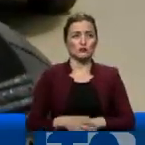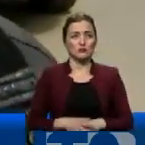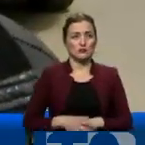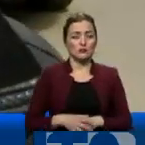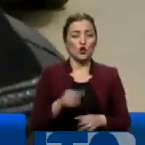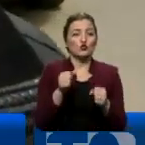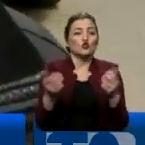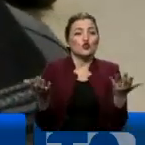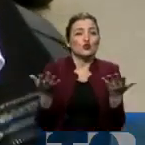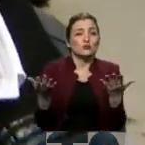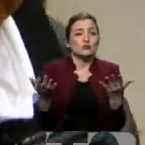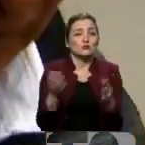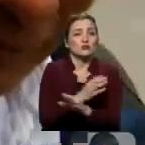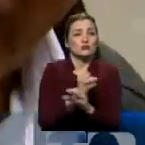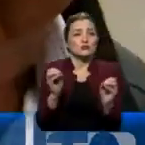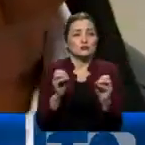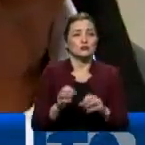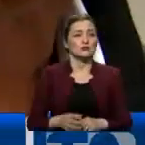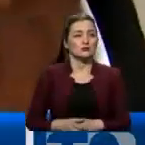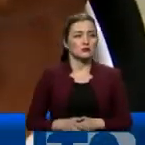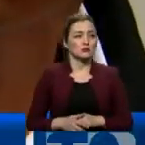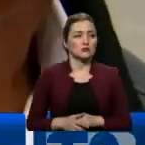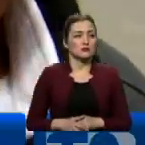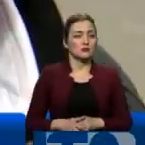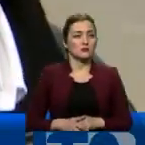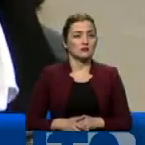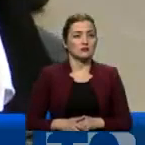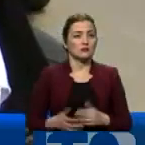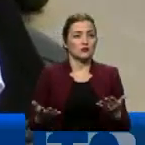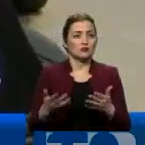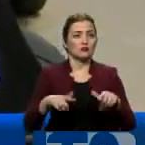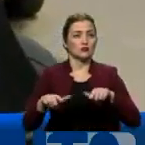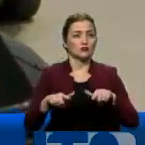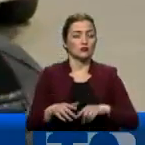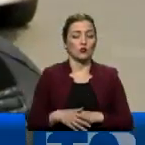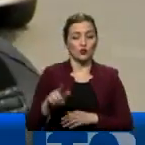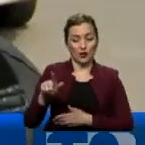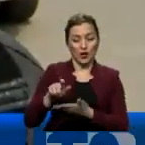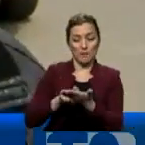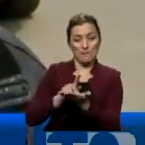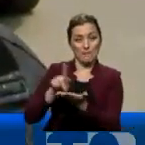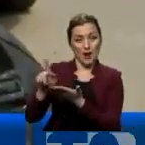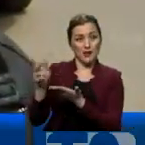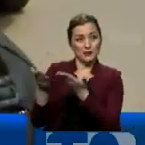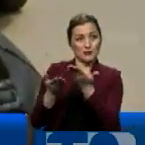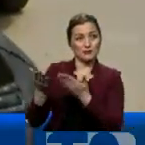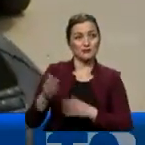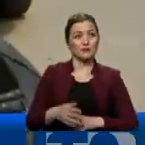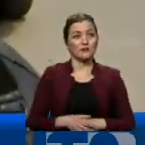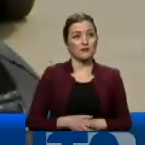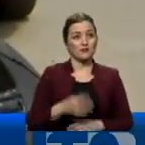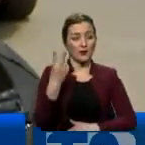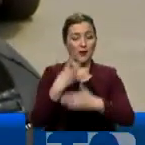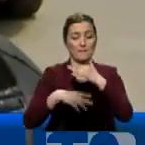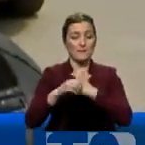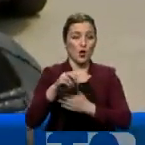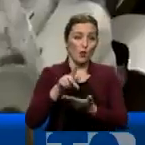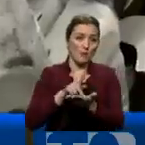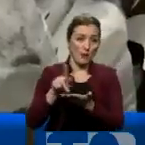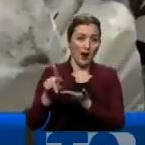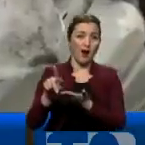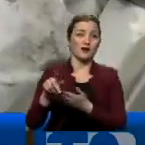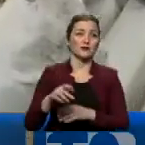desaparecido el conductor? Ya desapareció, ya no lo encontramos. Correcto. ¿Y ustedes contrataron el servicio de él o qué? Mi hijo lo contrata de Nueva